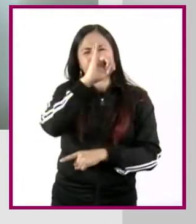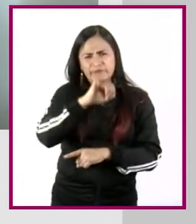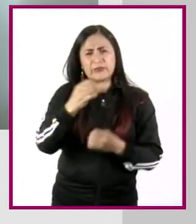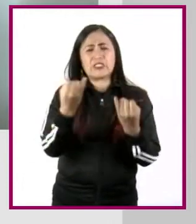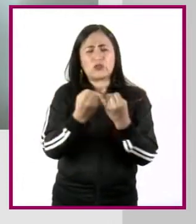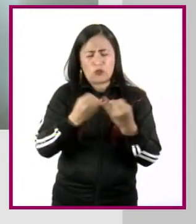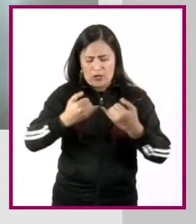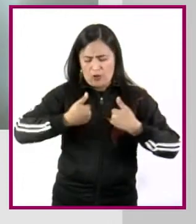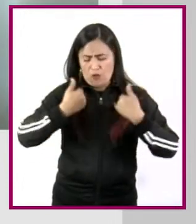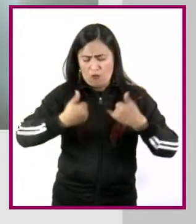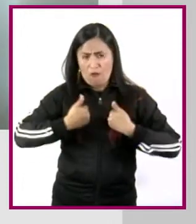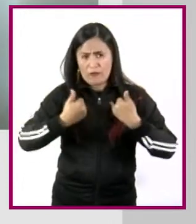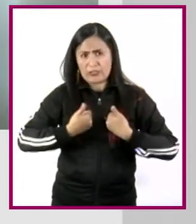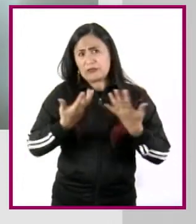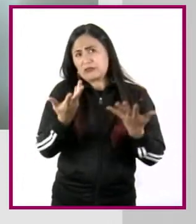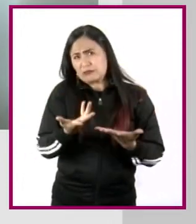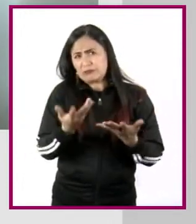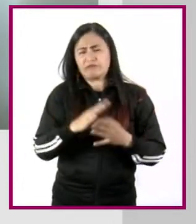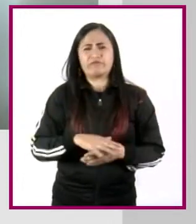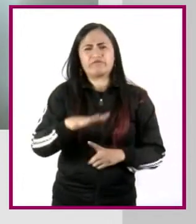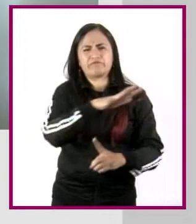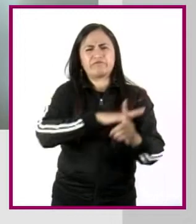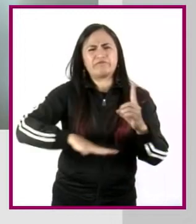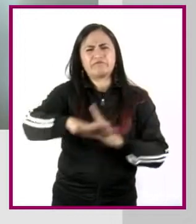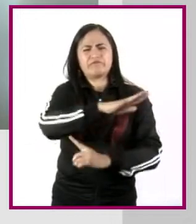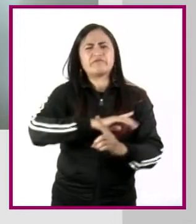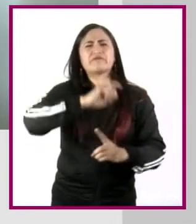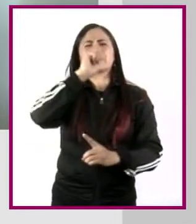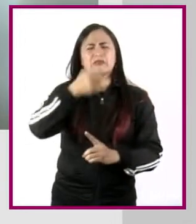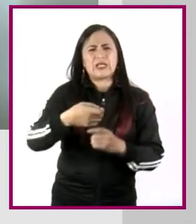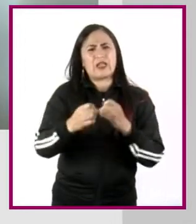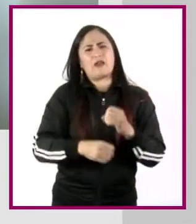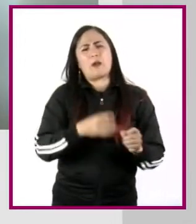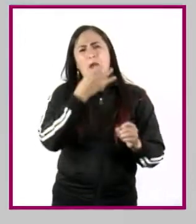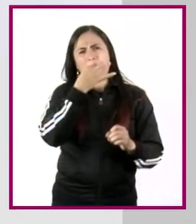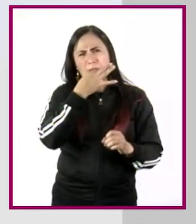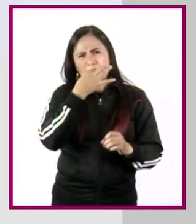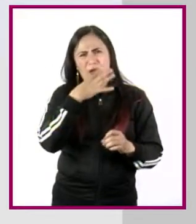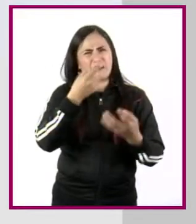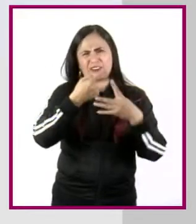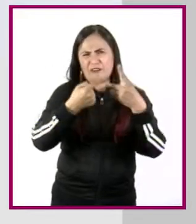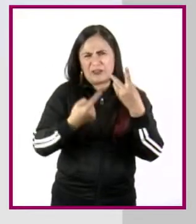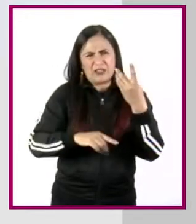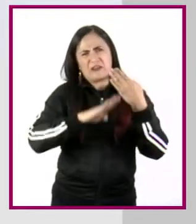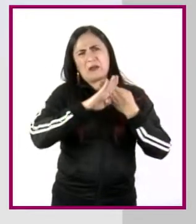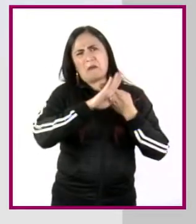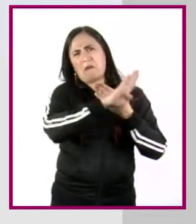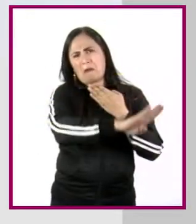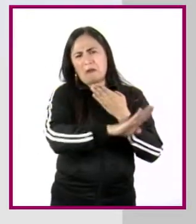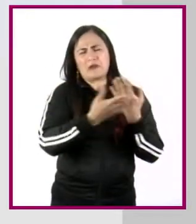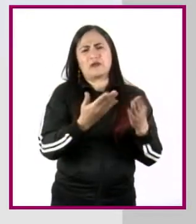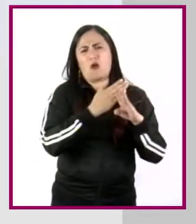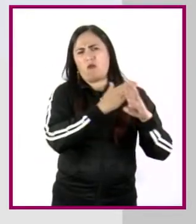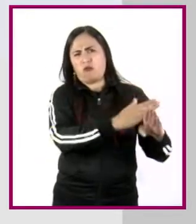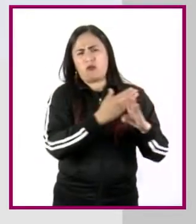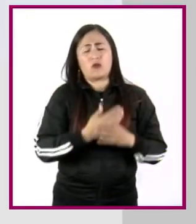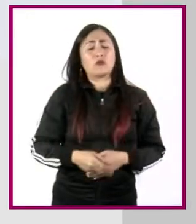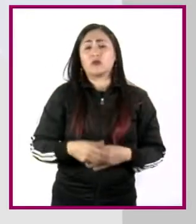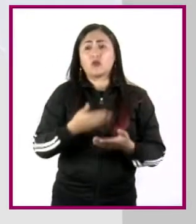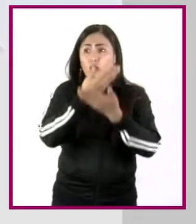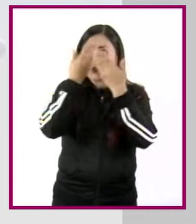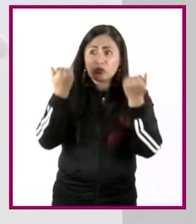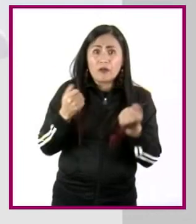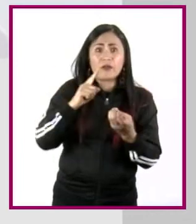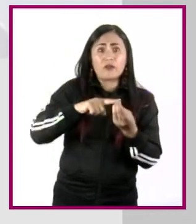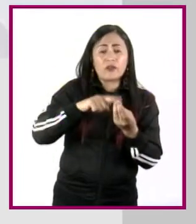de adolescentes y jóvenes hablamos de contextos donde hay falta de métodos anticonceptivos, ya sea que no saben dónde encontrarlos o que no